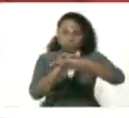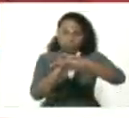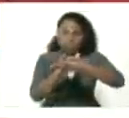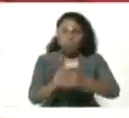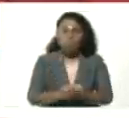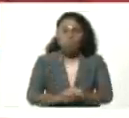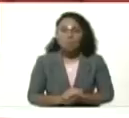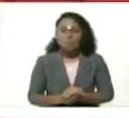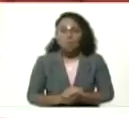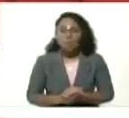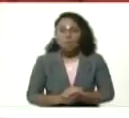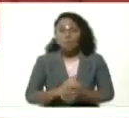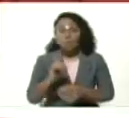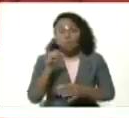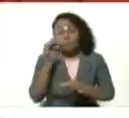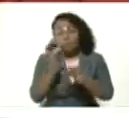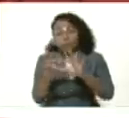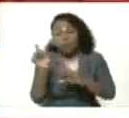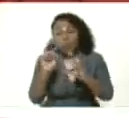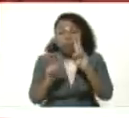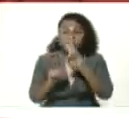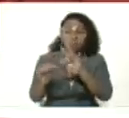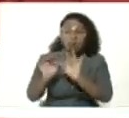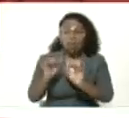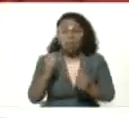Menos mal que no notó ninguna carrera.